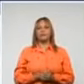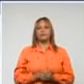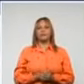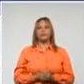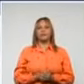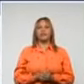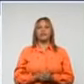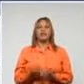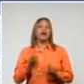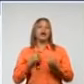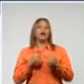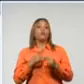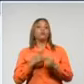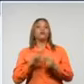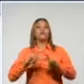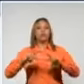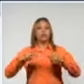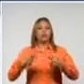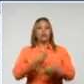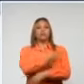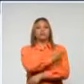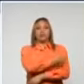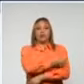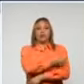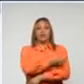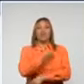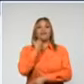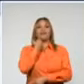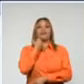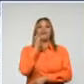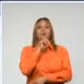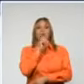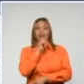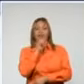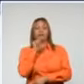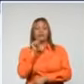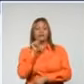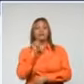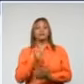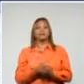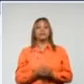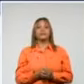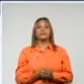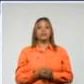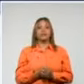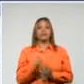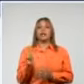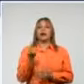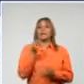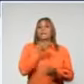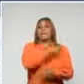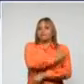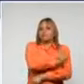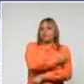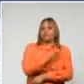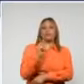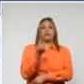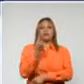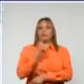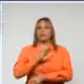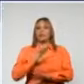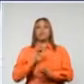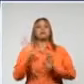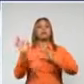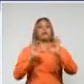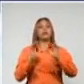por ejemplo la fiebre amarilla. La vacuna contra la fiebre amarilla te la pones una sola vez en la vida y te protege para siempre.